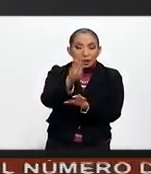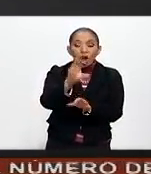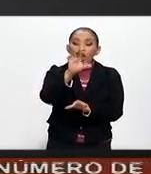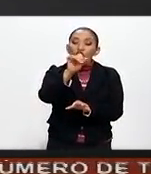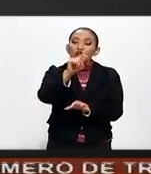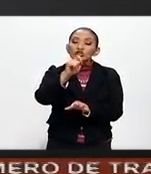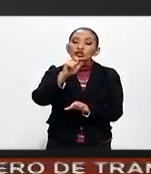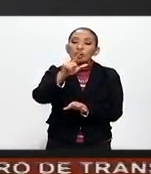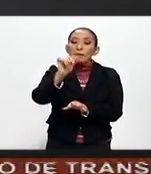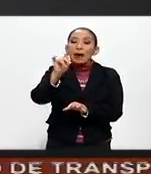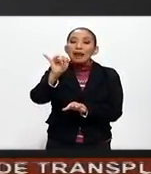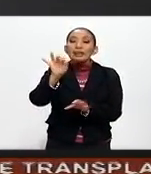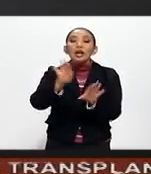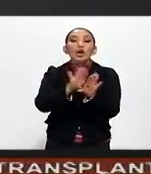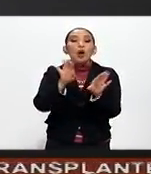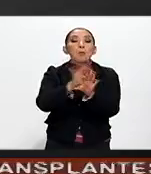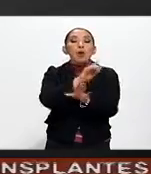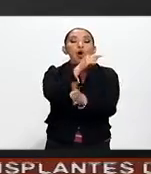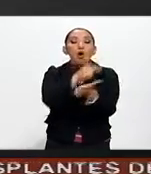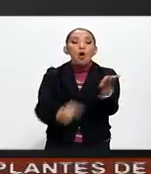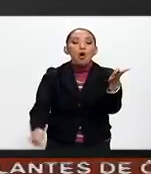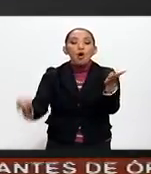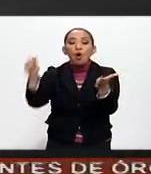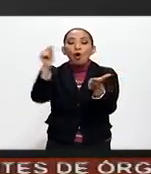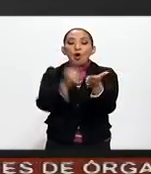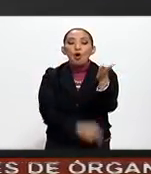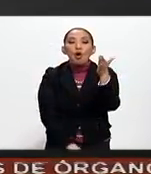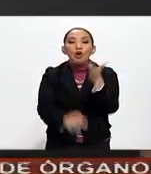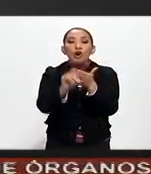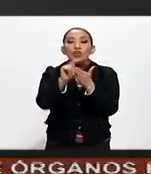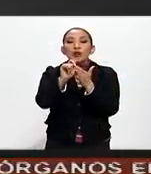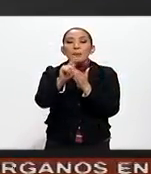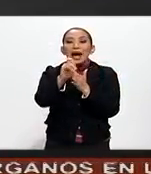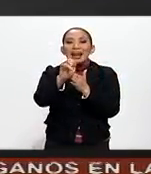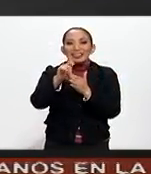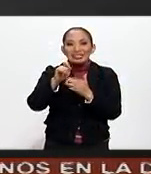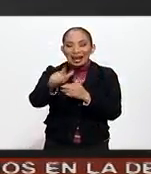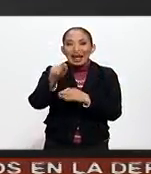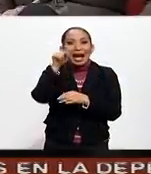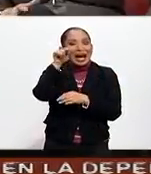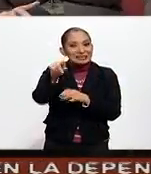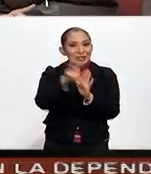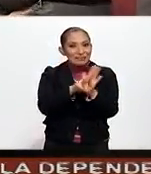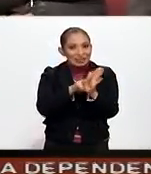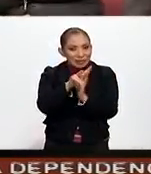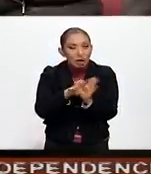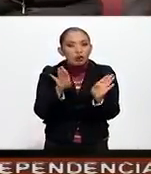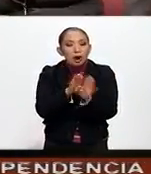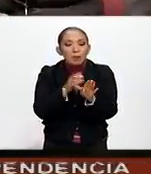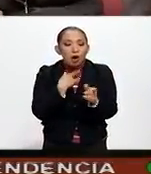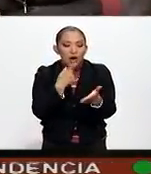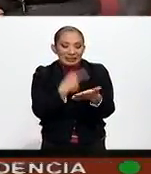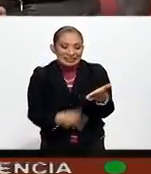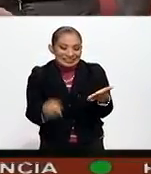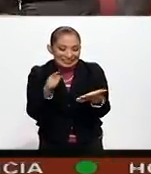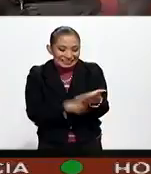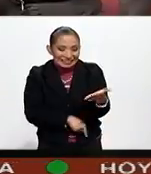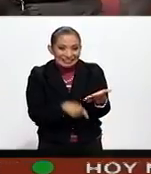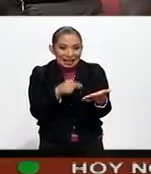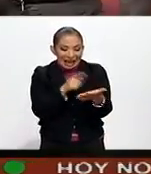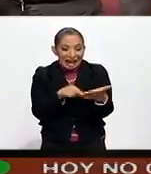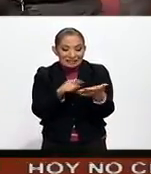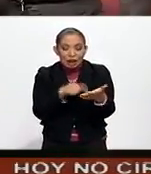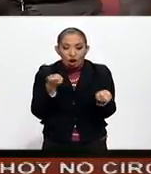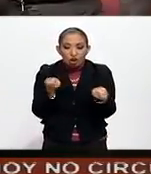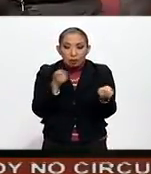control parental es cómo desbloquear control parental. ¿Qué te Entonces, digo? ahí están los videos. ¿Cómo desbloquear